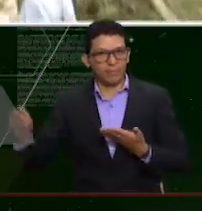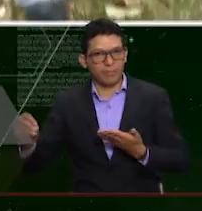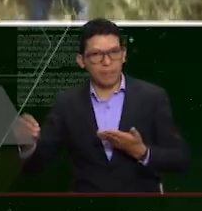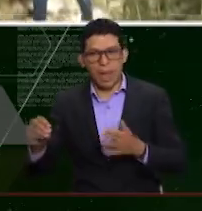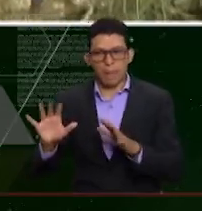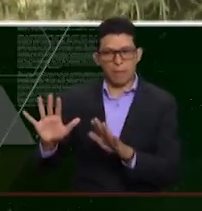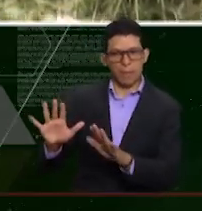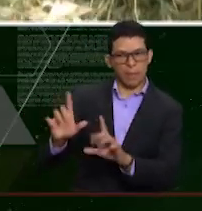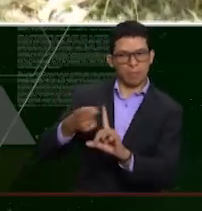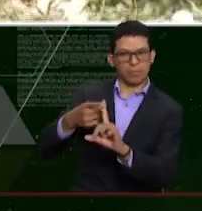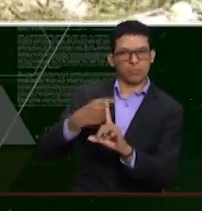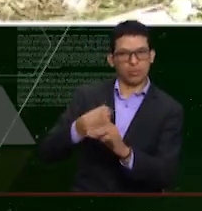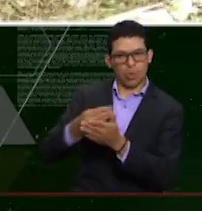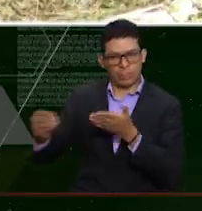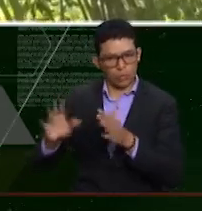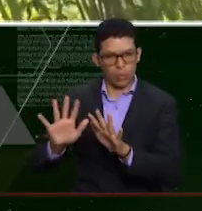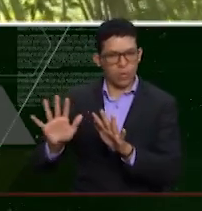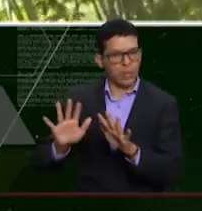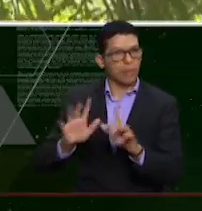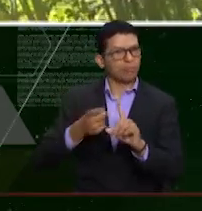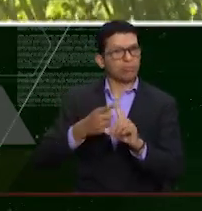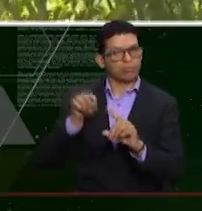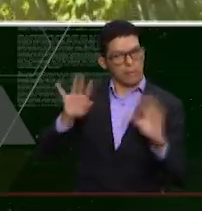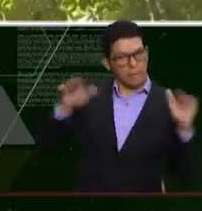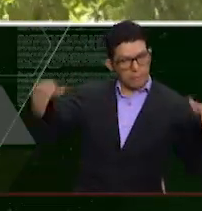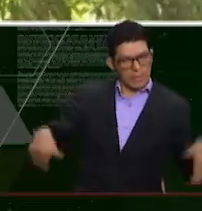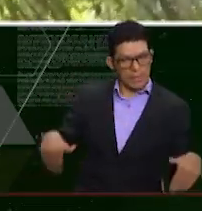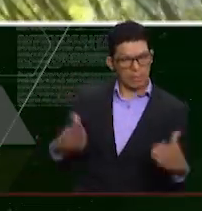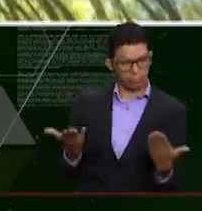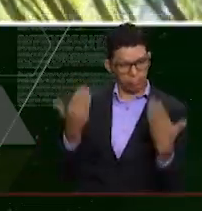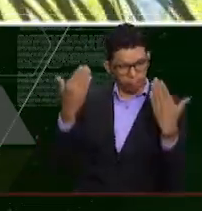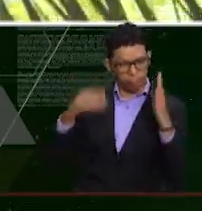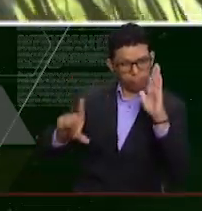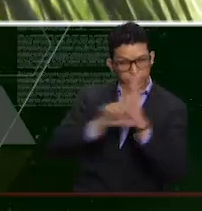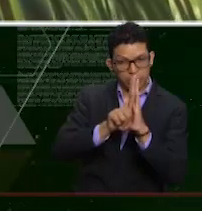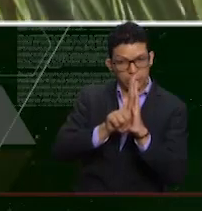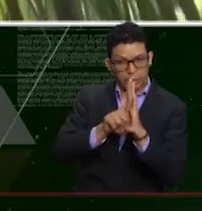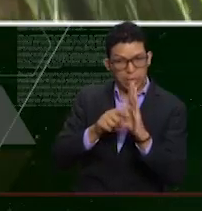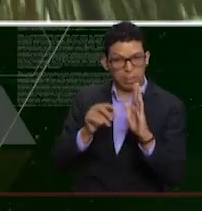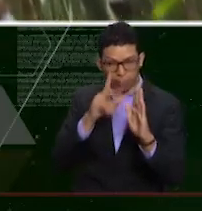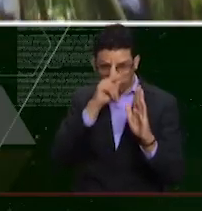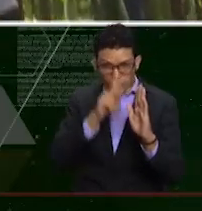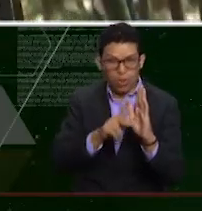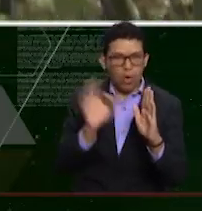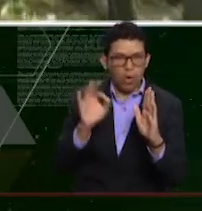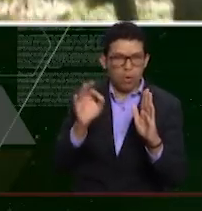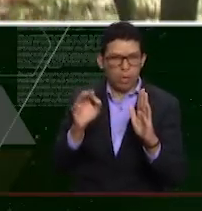yo comprobar que eso que estoy comprando realmente no viene de un bosque, digamos,